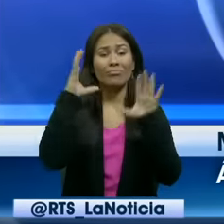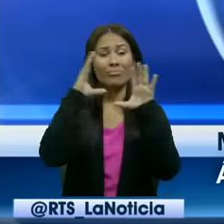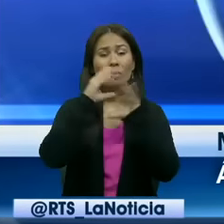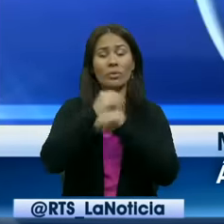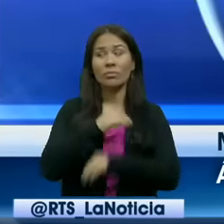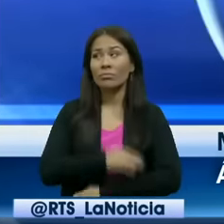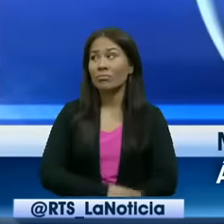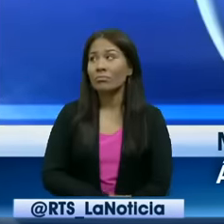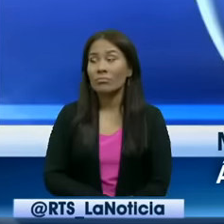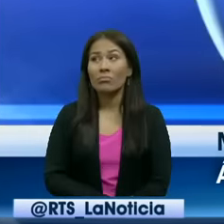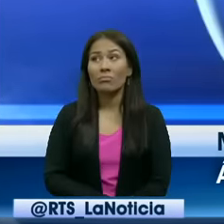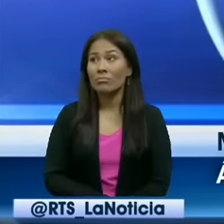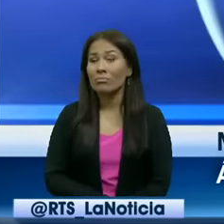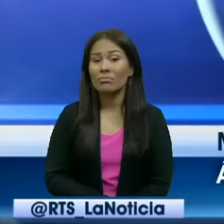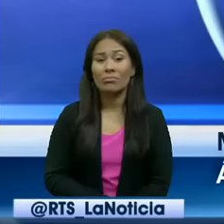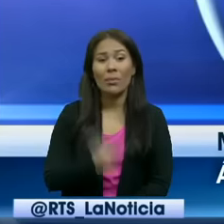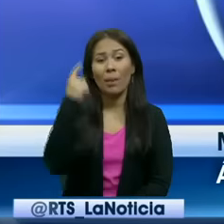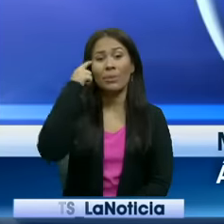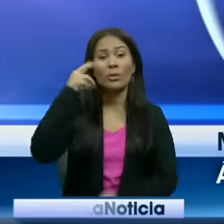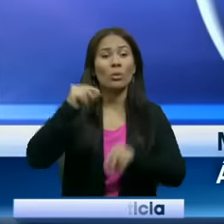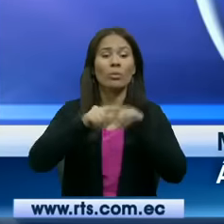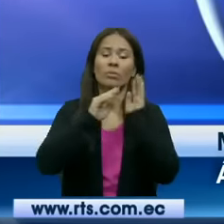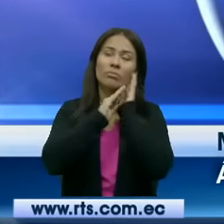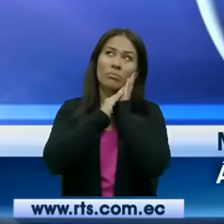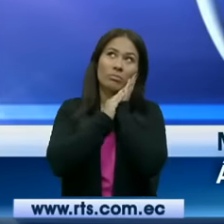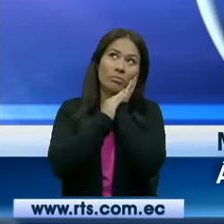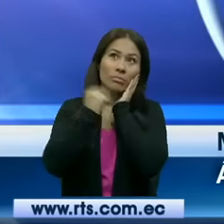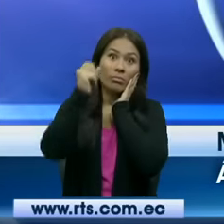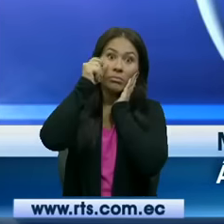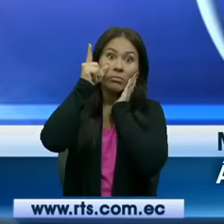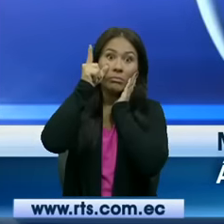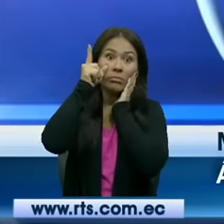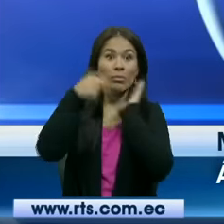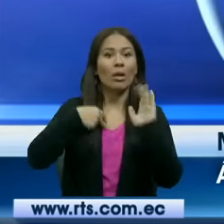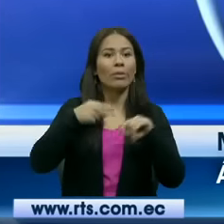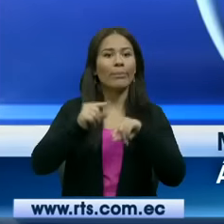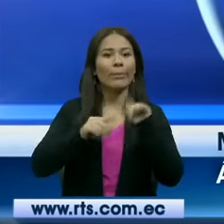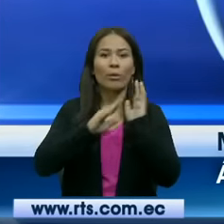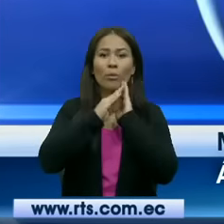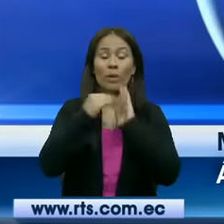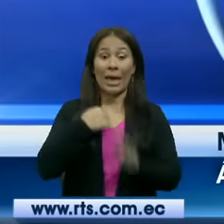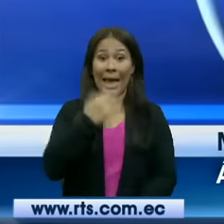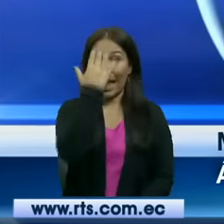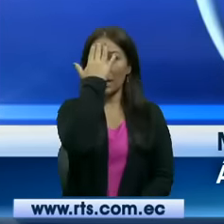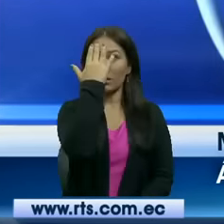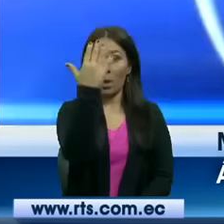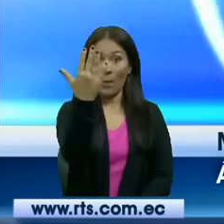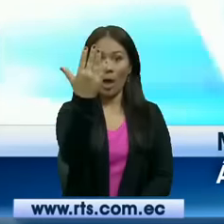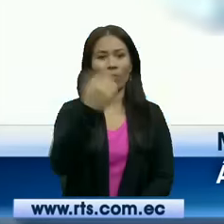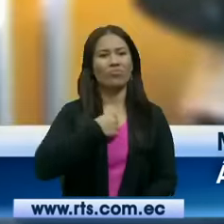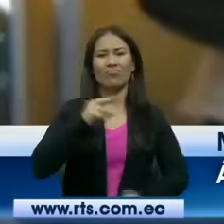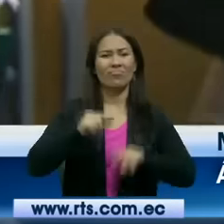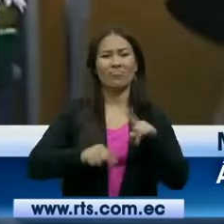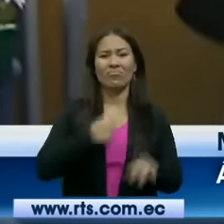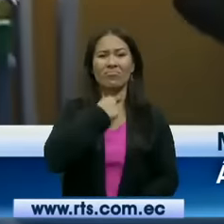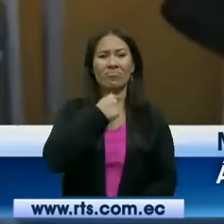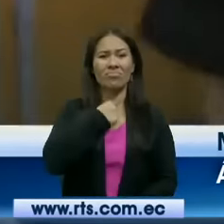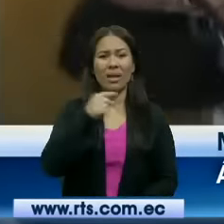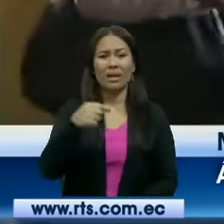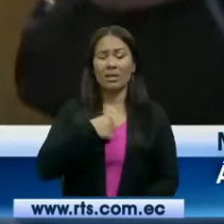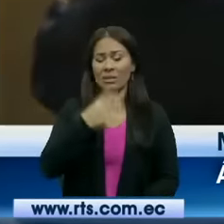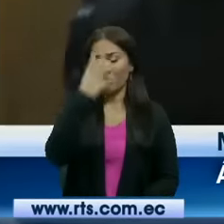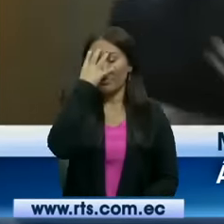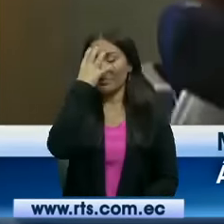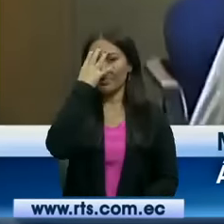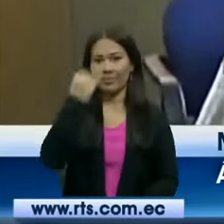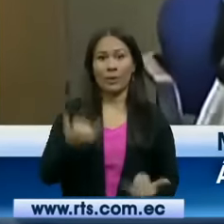vela, sin poder dormir, sin conciliar mi sueño para nada. No me veo en el espejo desde el día que me pasó esto. Frente a esta situación,